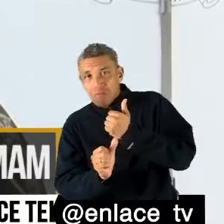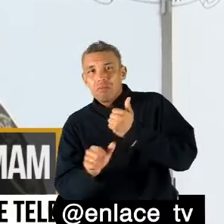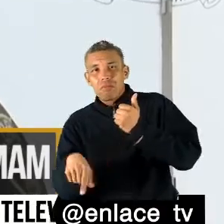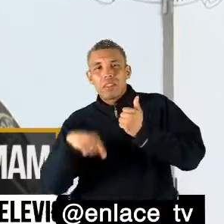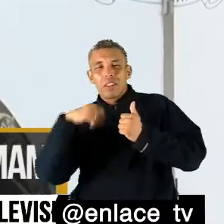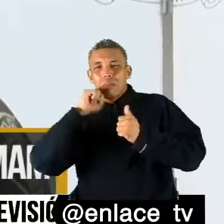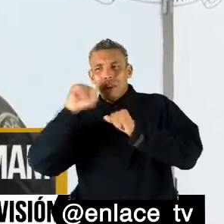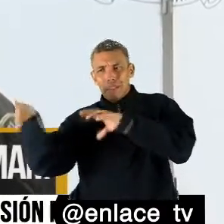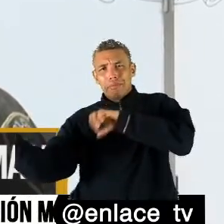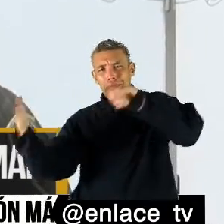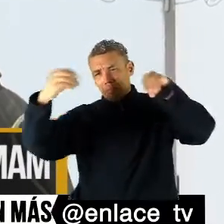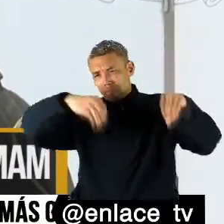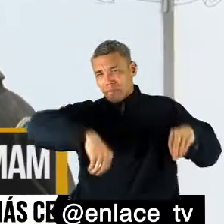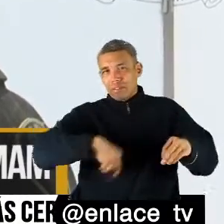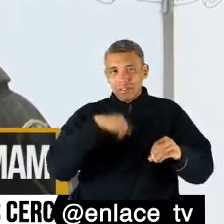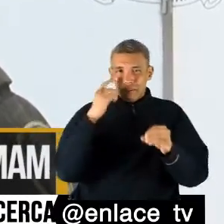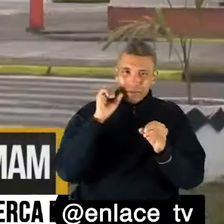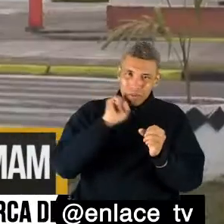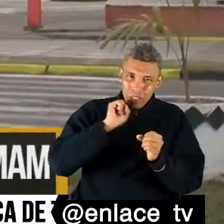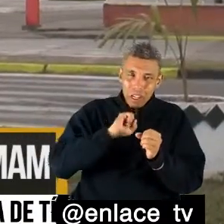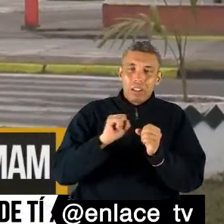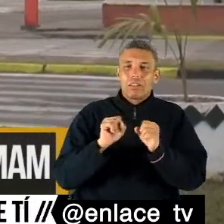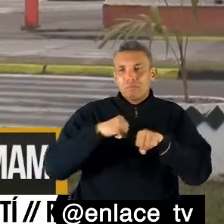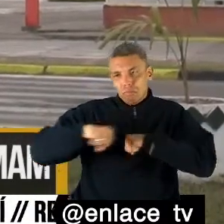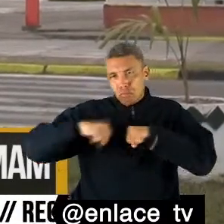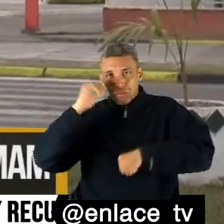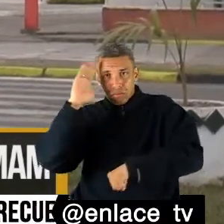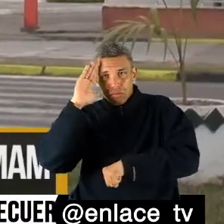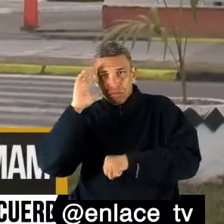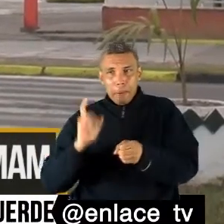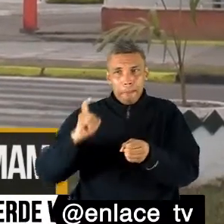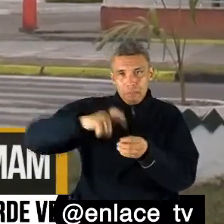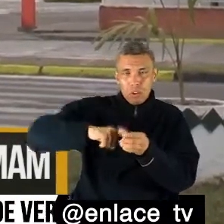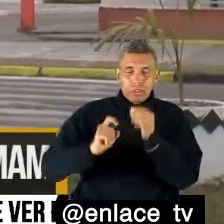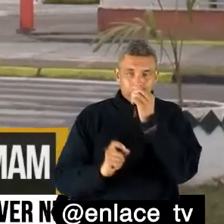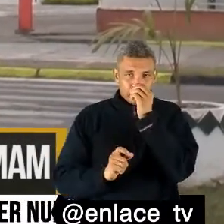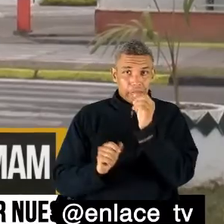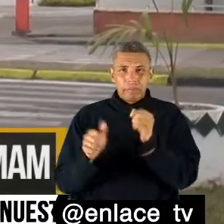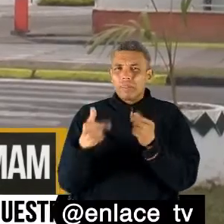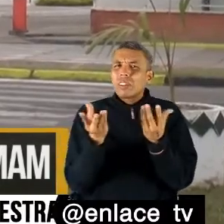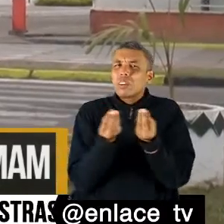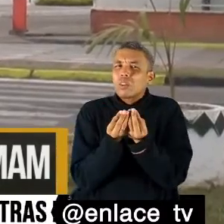Cuerpo de Seguridad de Instalaciones del Departamento de Policía. En el lugar se hicieron presentes miembros del CTI de la